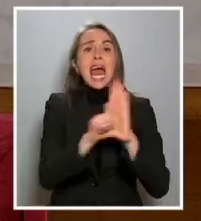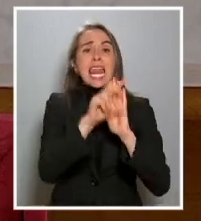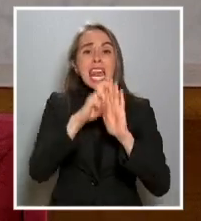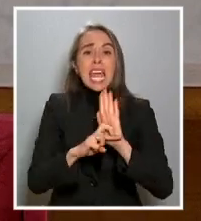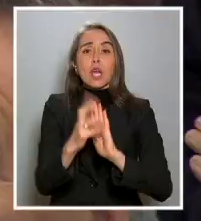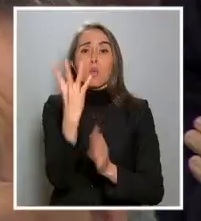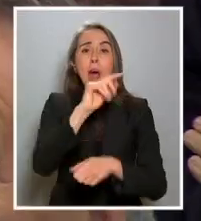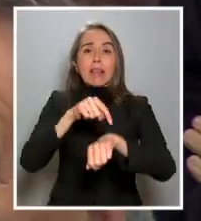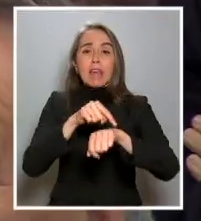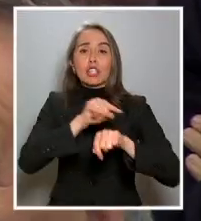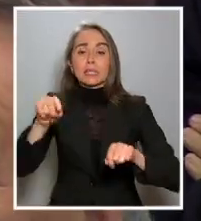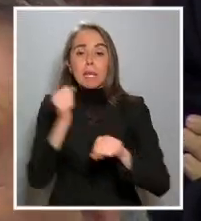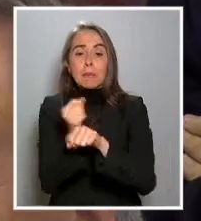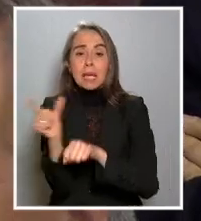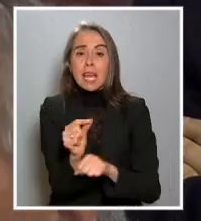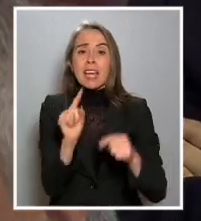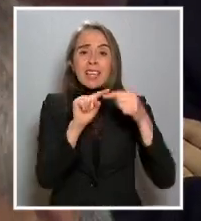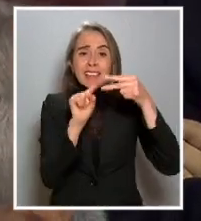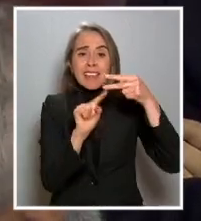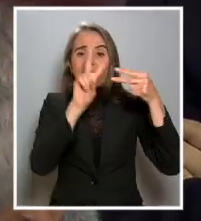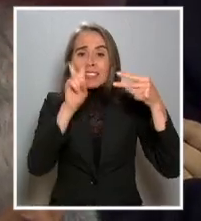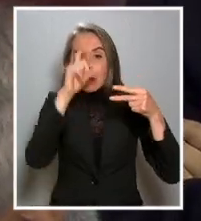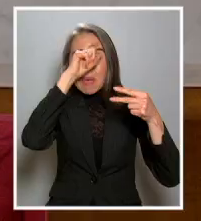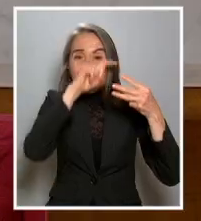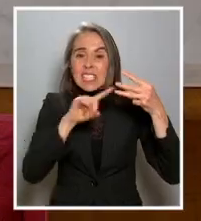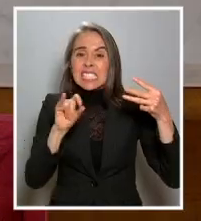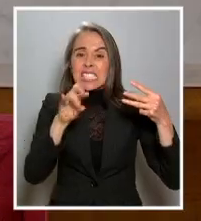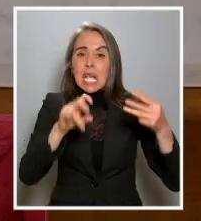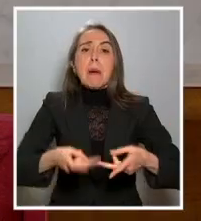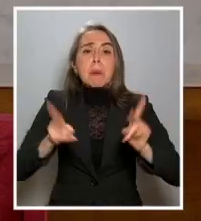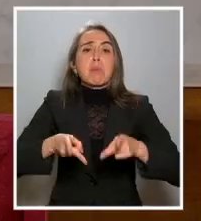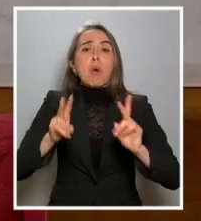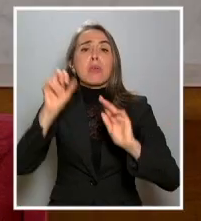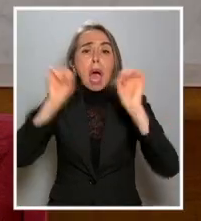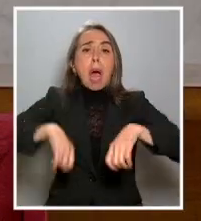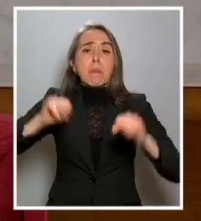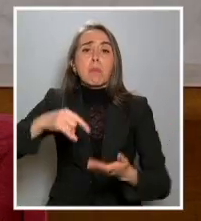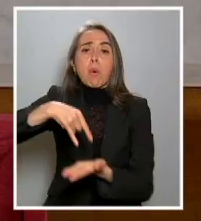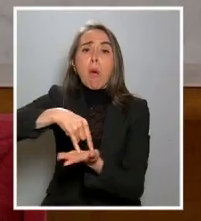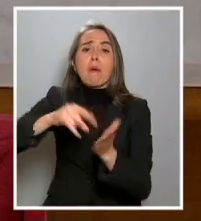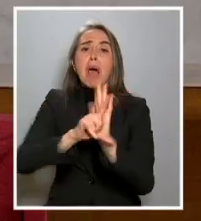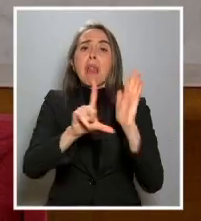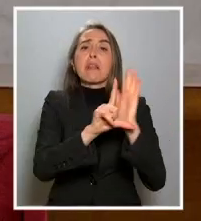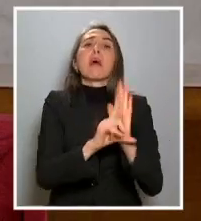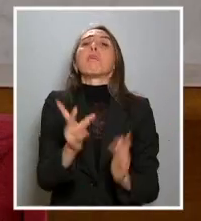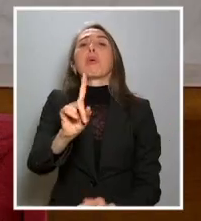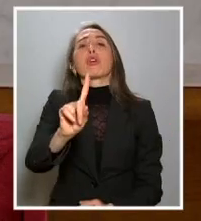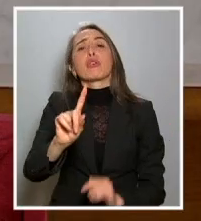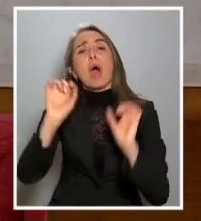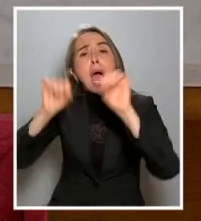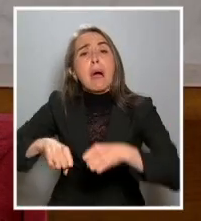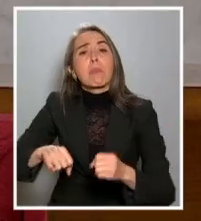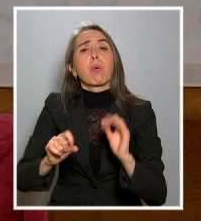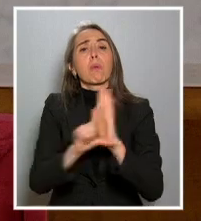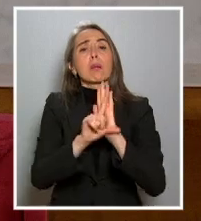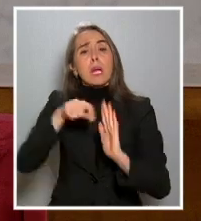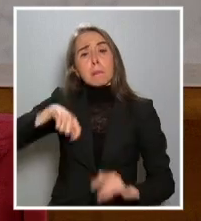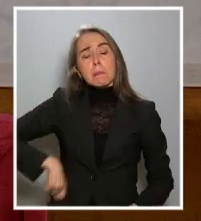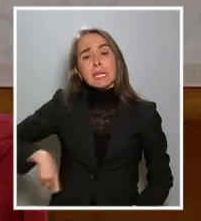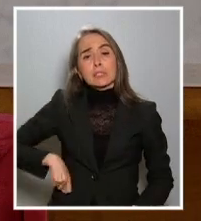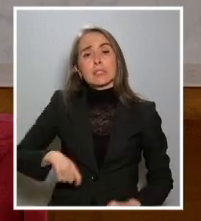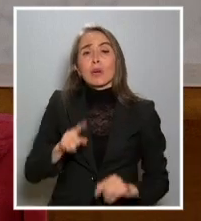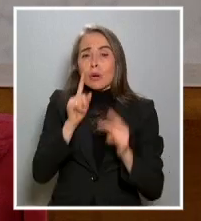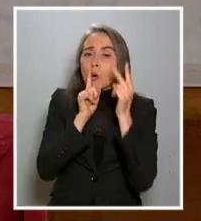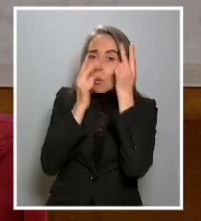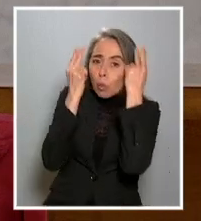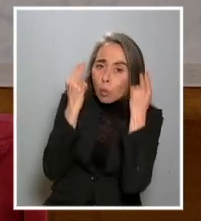en ISAPRE, todos temas difíciles, ¿por qué no vamos a poder lograrlo con las pensiones? Los invito con